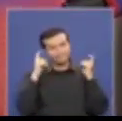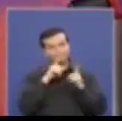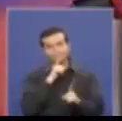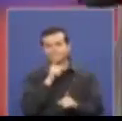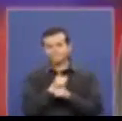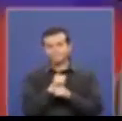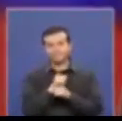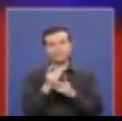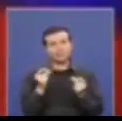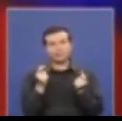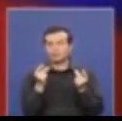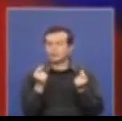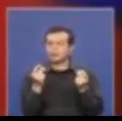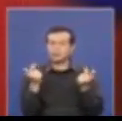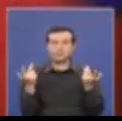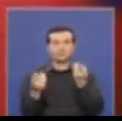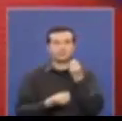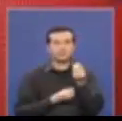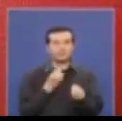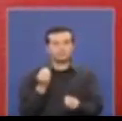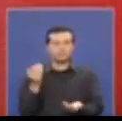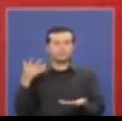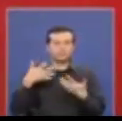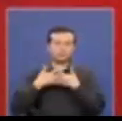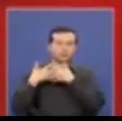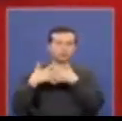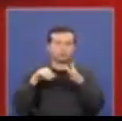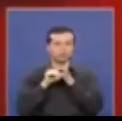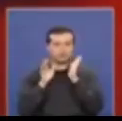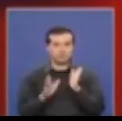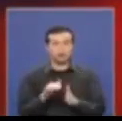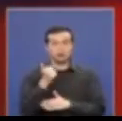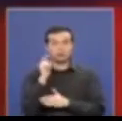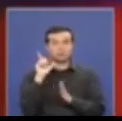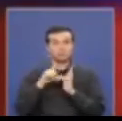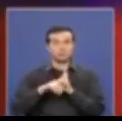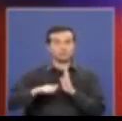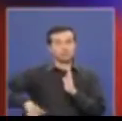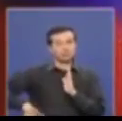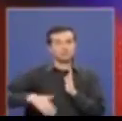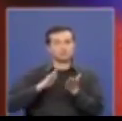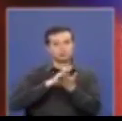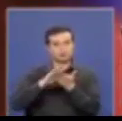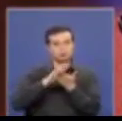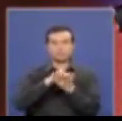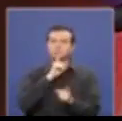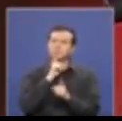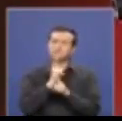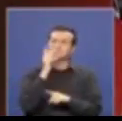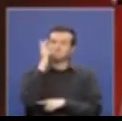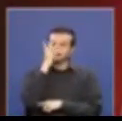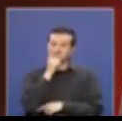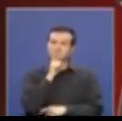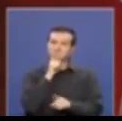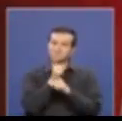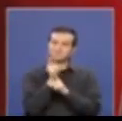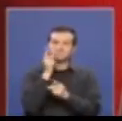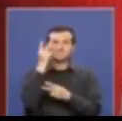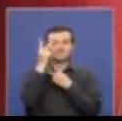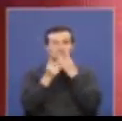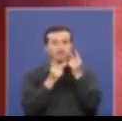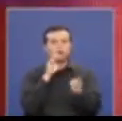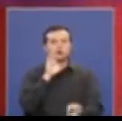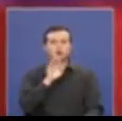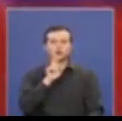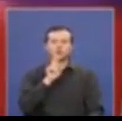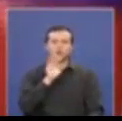en todo caso, a la rápida, pues, venir al enlace, y de todo modo llegué unos 10 minutos tarde, pido disculpas, pero valió la pena. Pudimos visitar